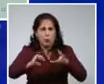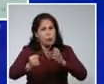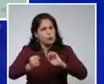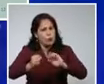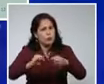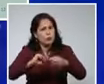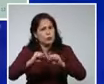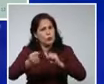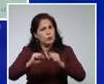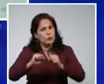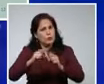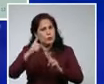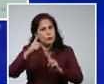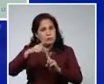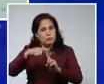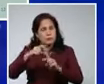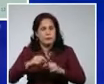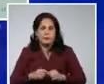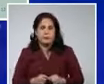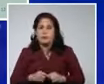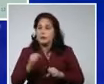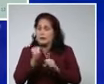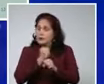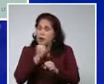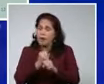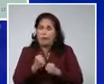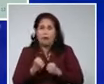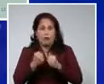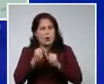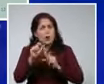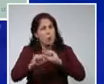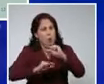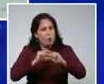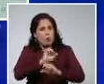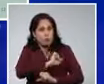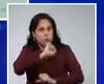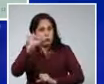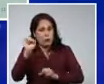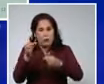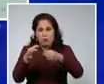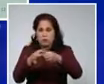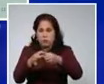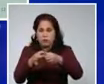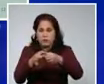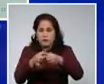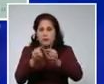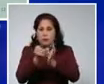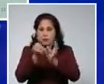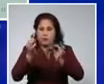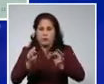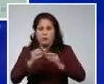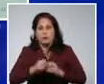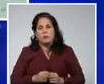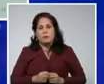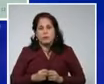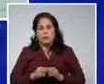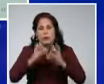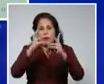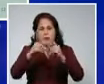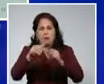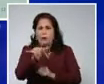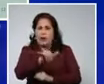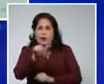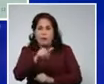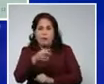la pandemia, trabajan y lo han logrado, pues se diagnostican una cifra igual a la del